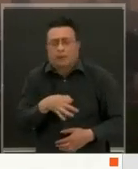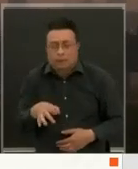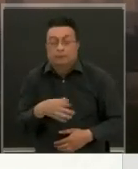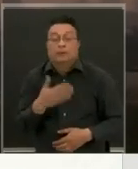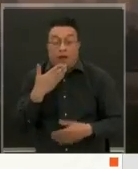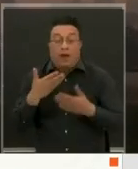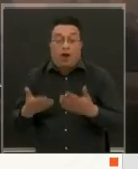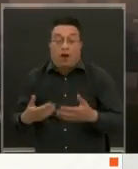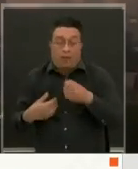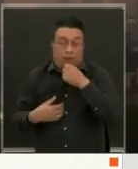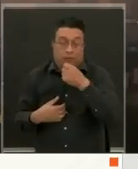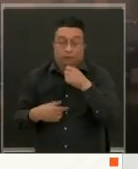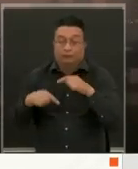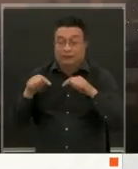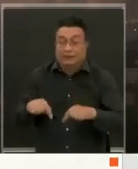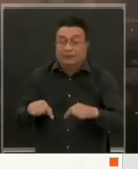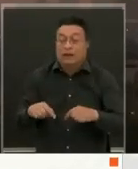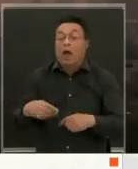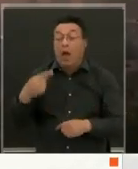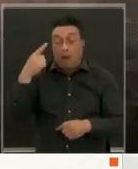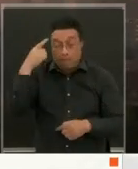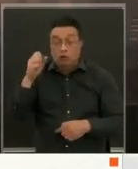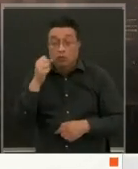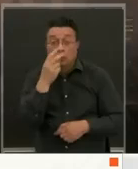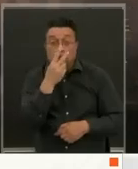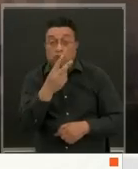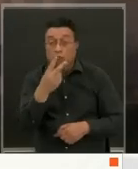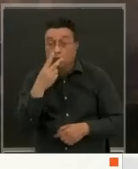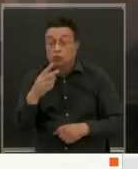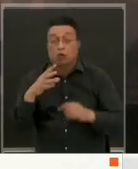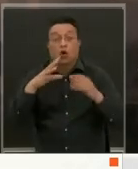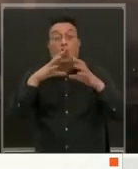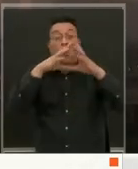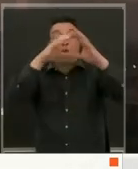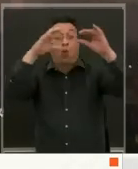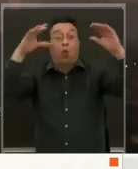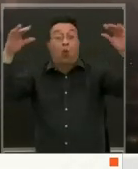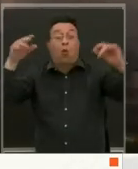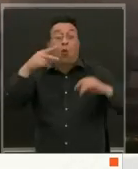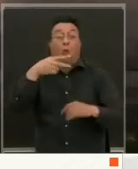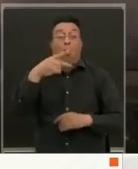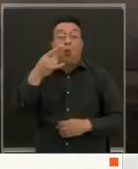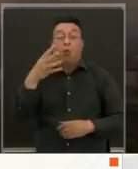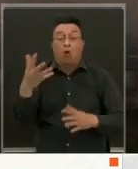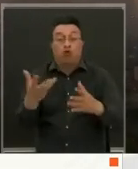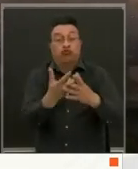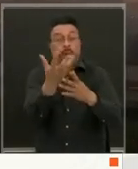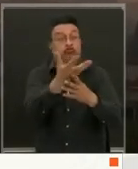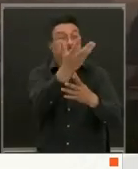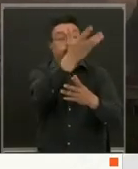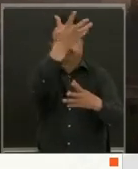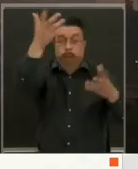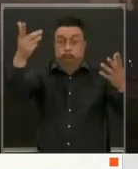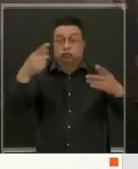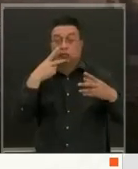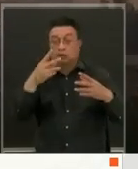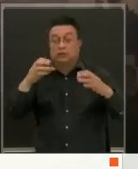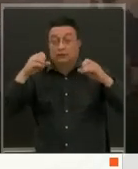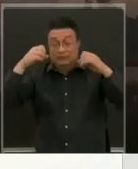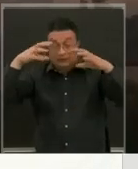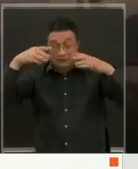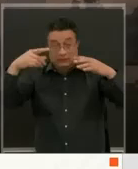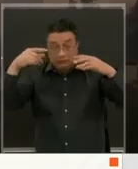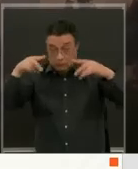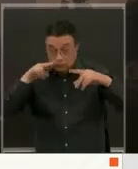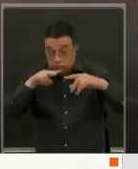estamos presenciando, pero ya se puede ver el humo todavía con el contraste de las luminarias de los edificios que ustedes están viendo a esta